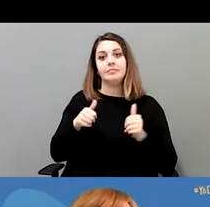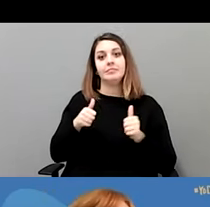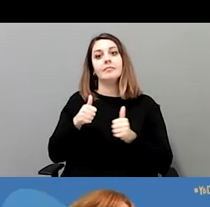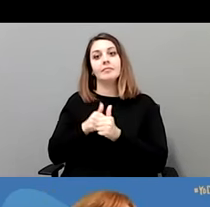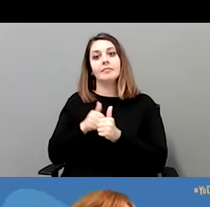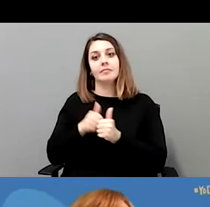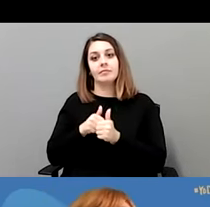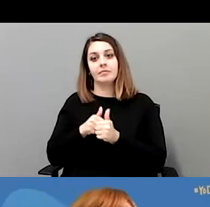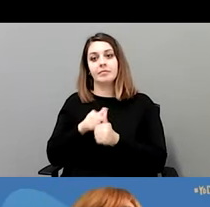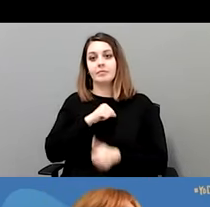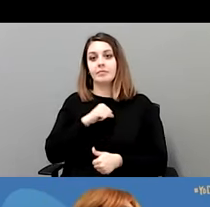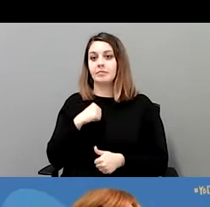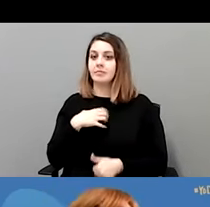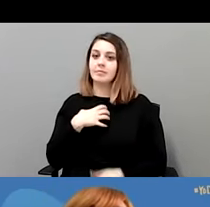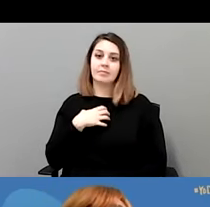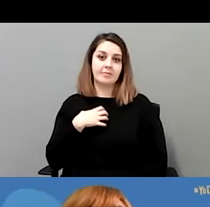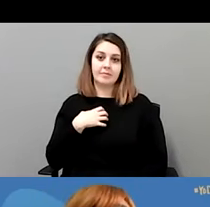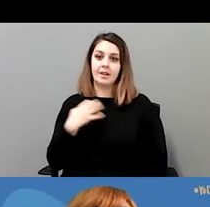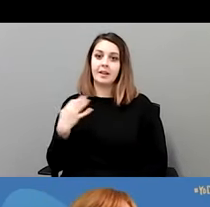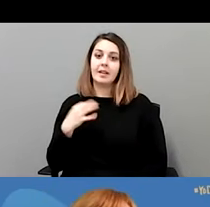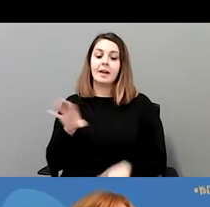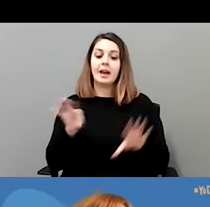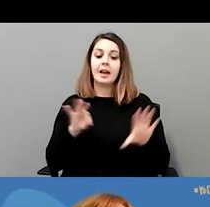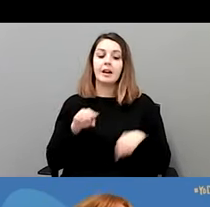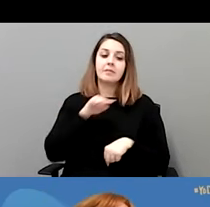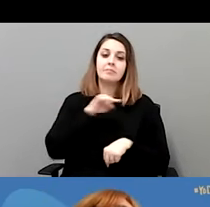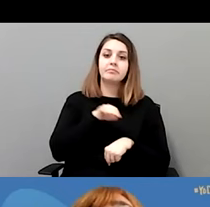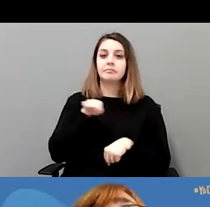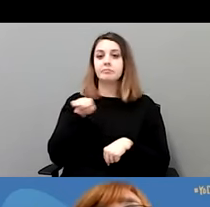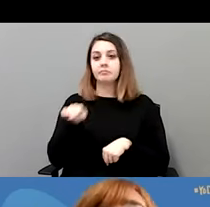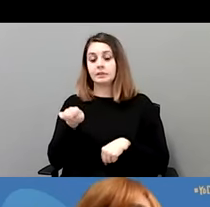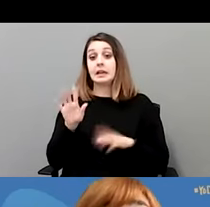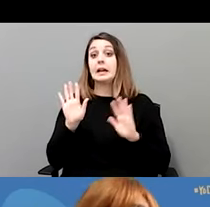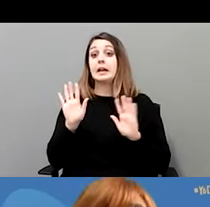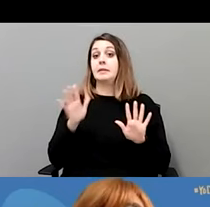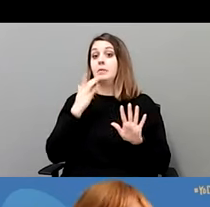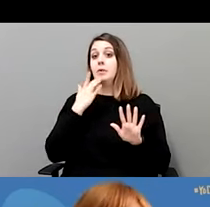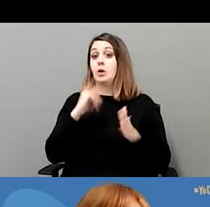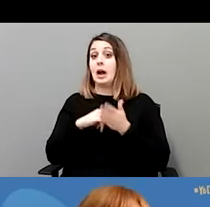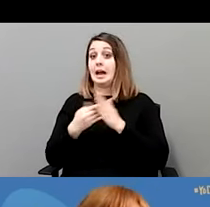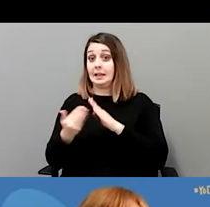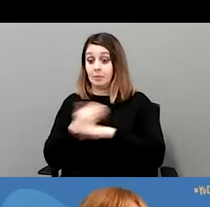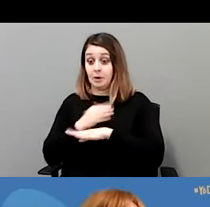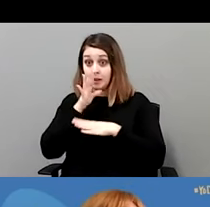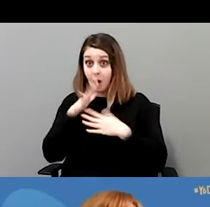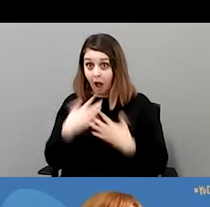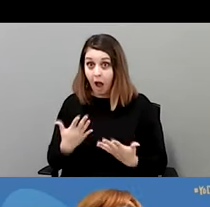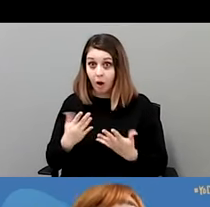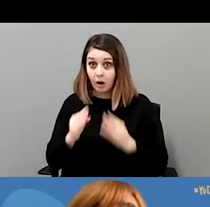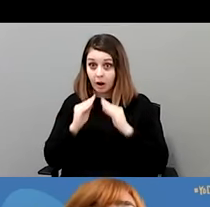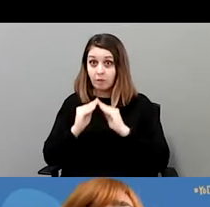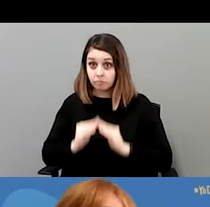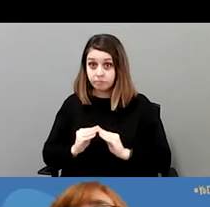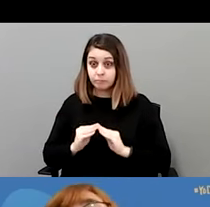por el de asistencia personal. Tienes que elegir entre uno de los dos. Sin embargo, en el anteproyecto, ¿vale?, que se